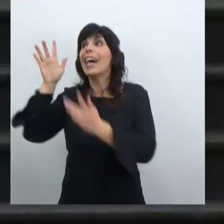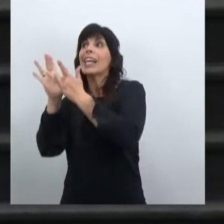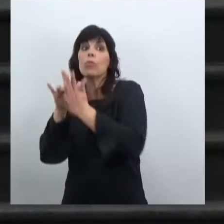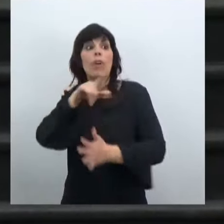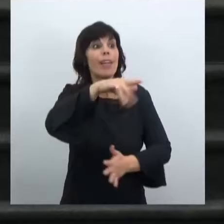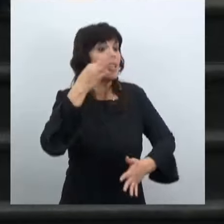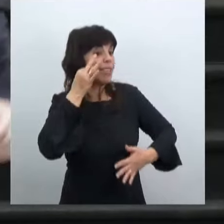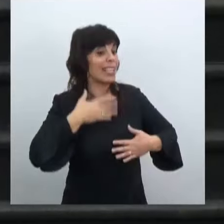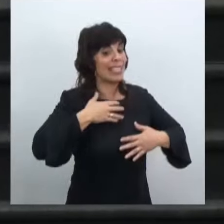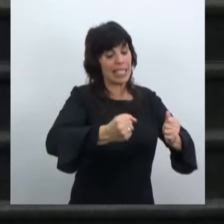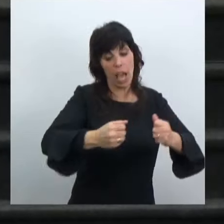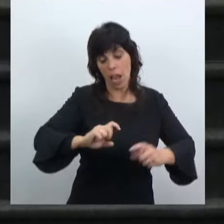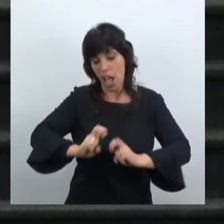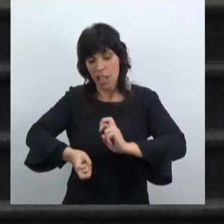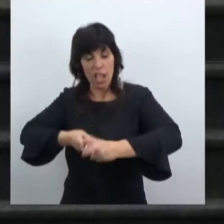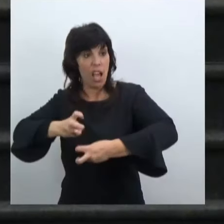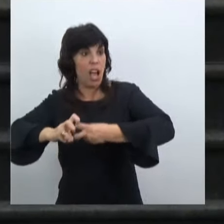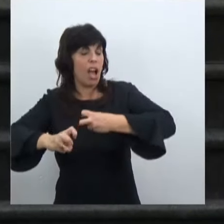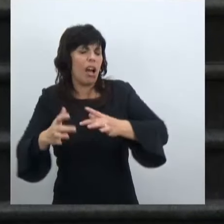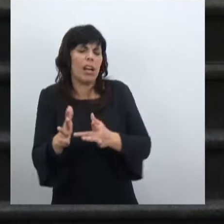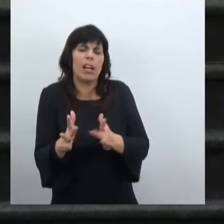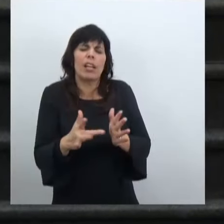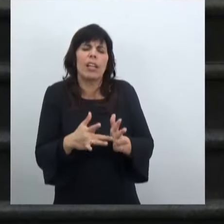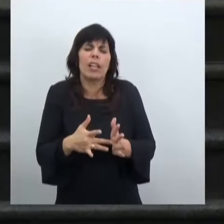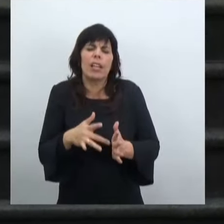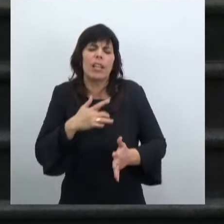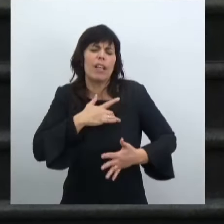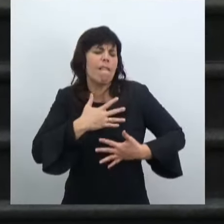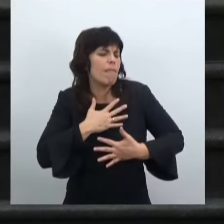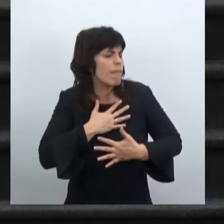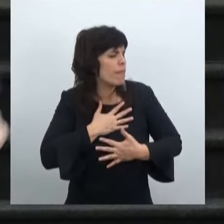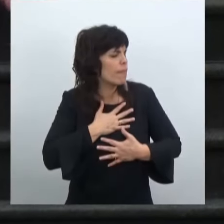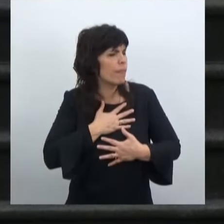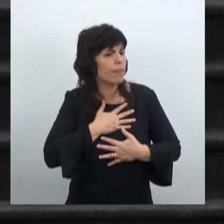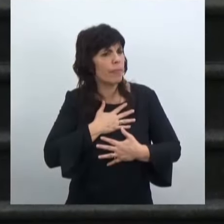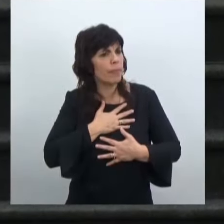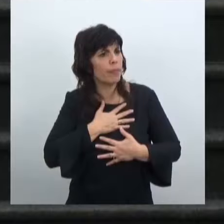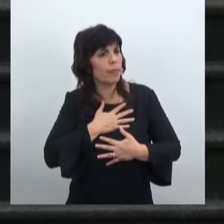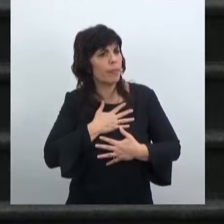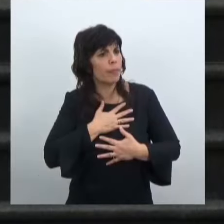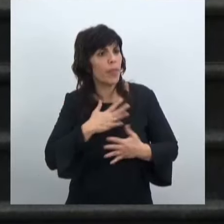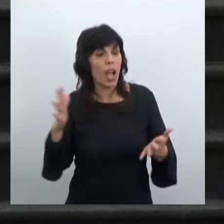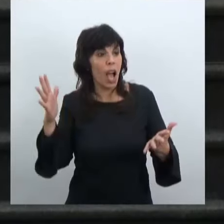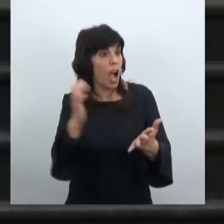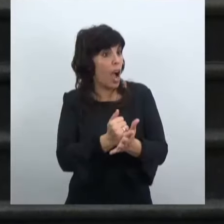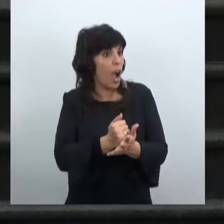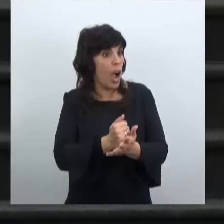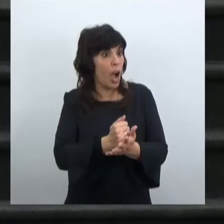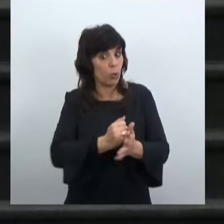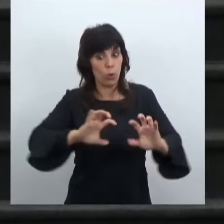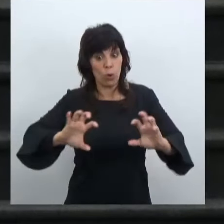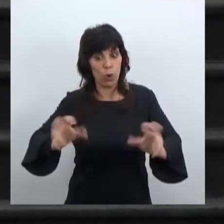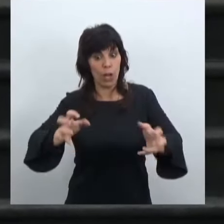restaura. Jesucristo te ama de todo corazón. Os quiero invitar a todos los que nos están oyendo por Dynamis